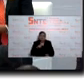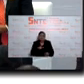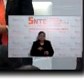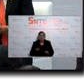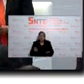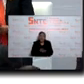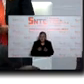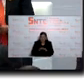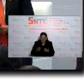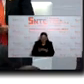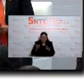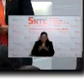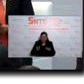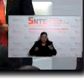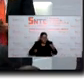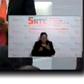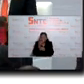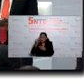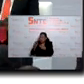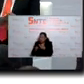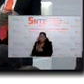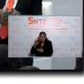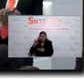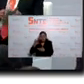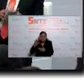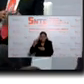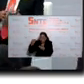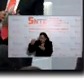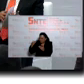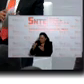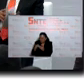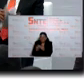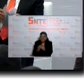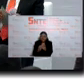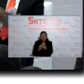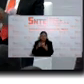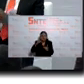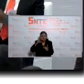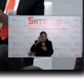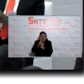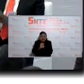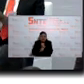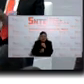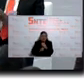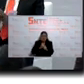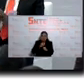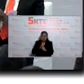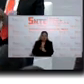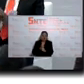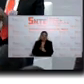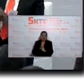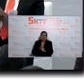revolución de los últimos 20 años, 30 años, vamos a esperar un poquitito más.